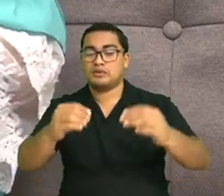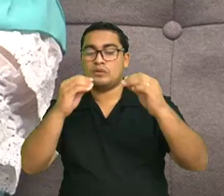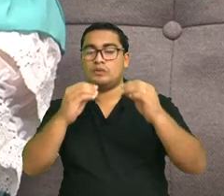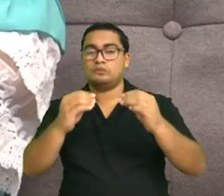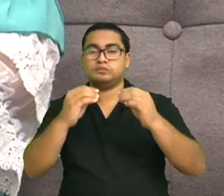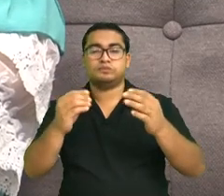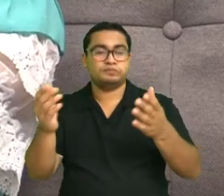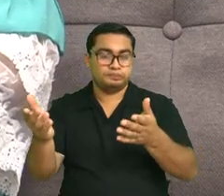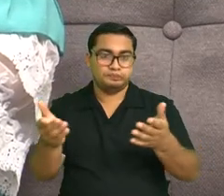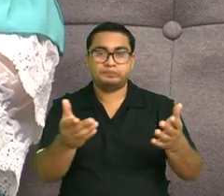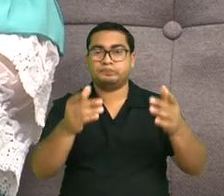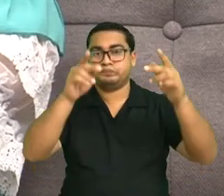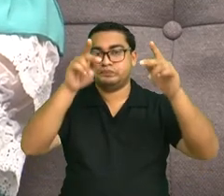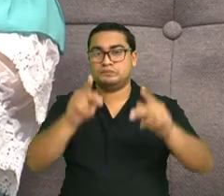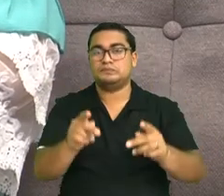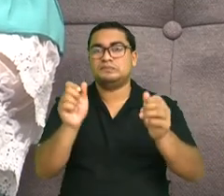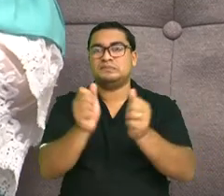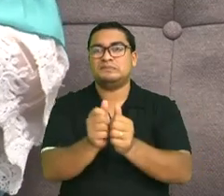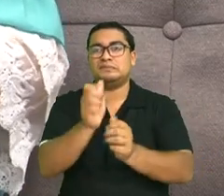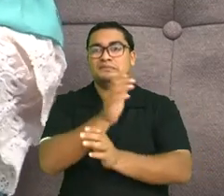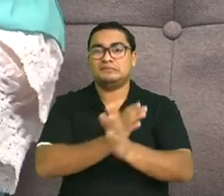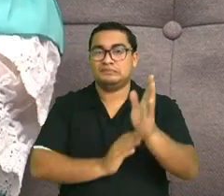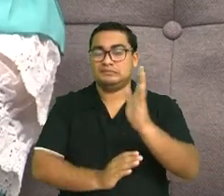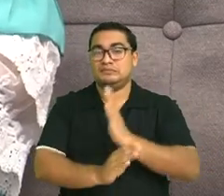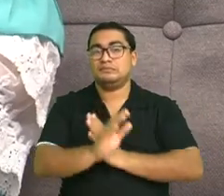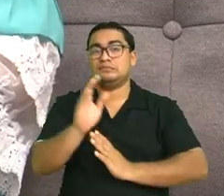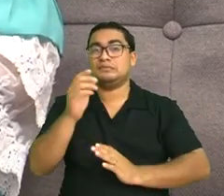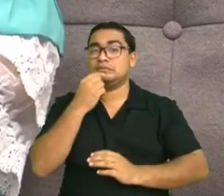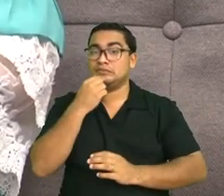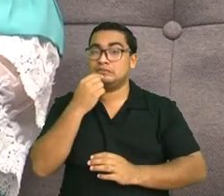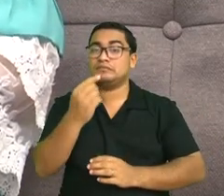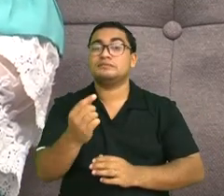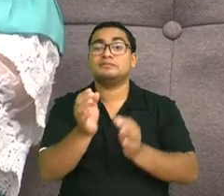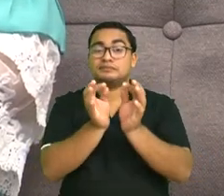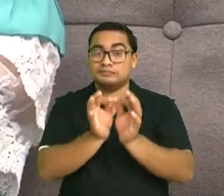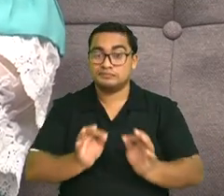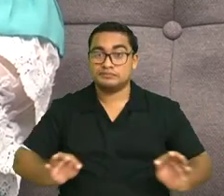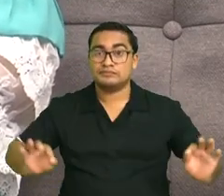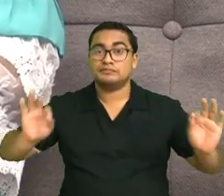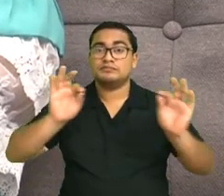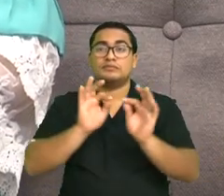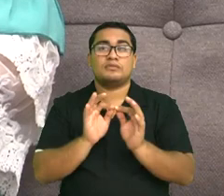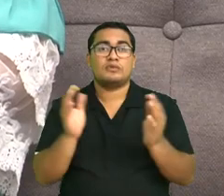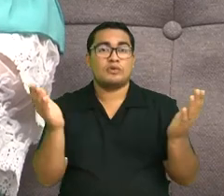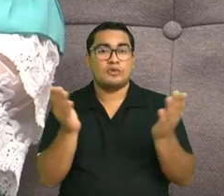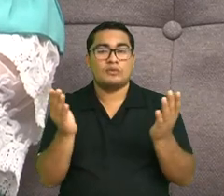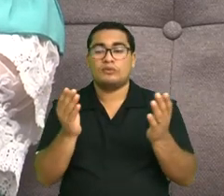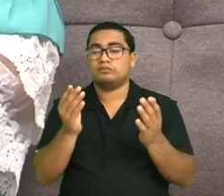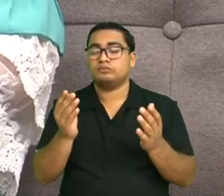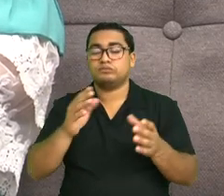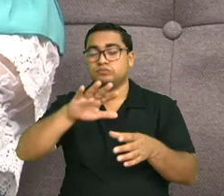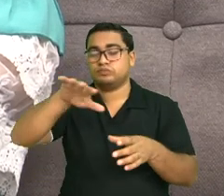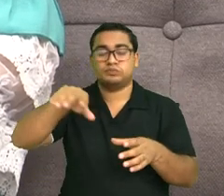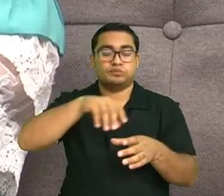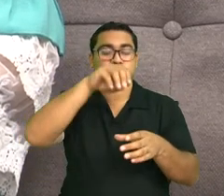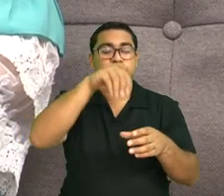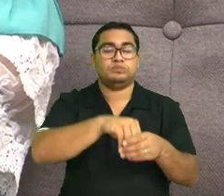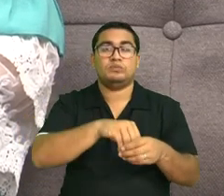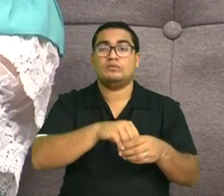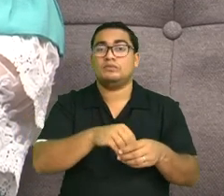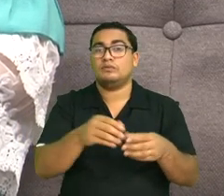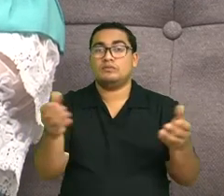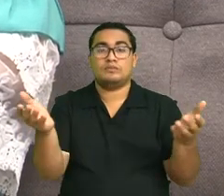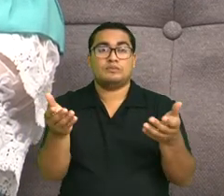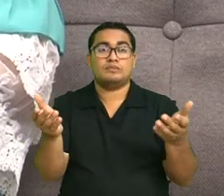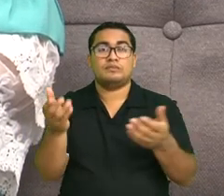al resto de programas, pues. Creo que eso es parte de la inclusión a los que han tenido